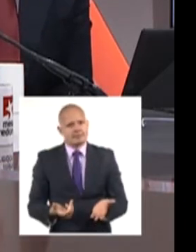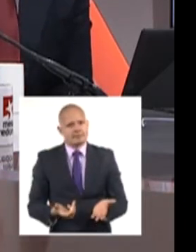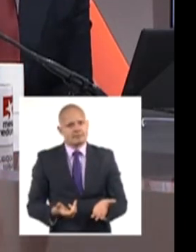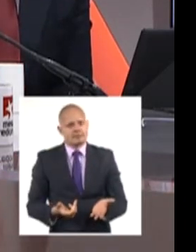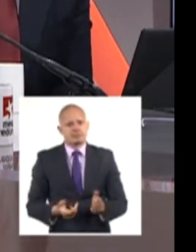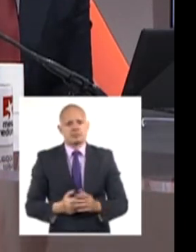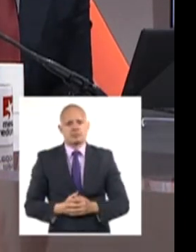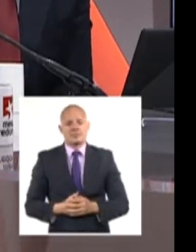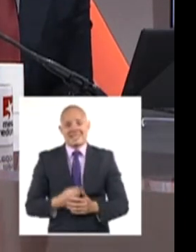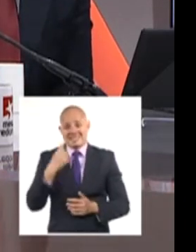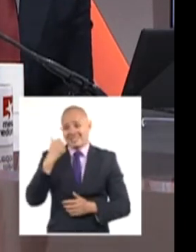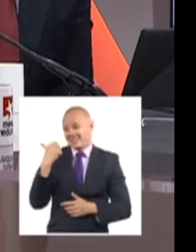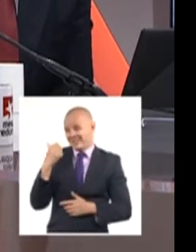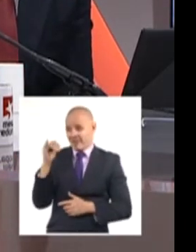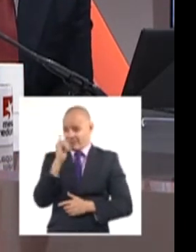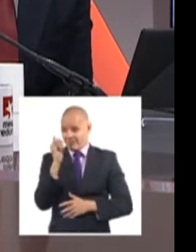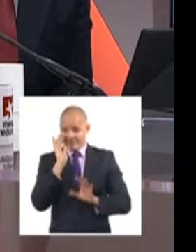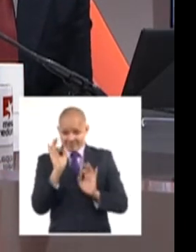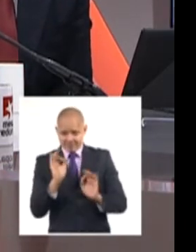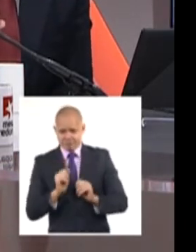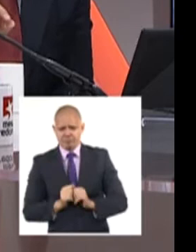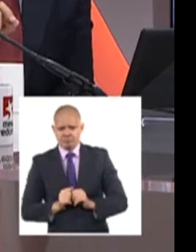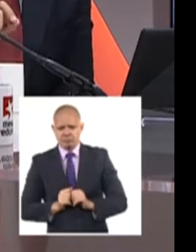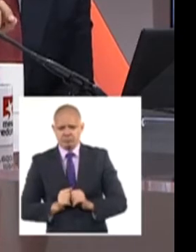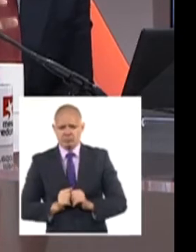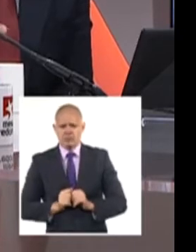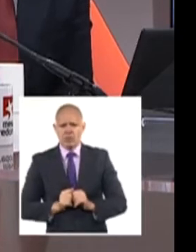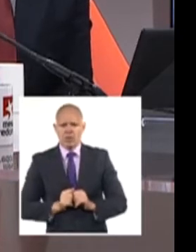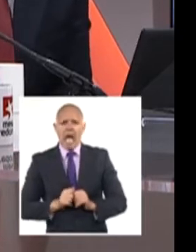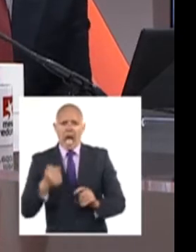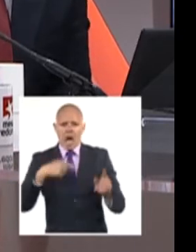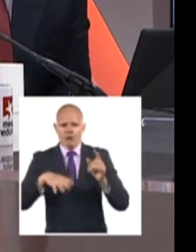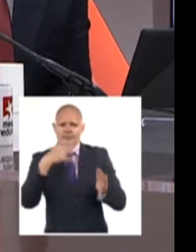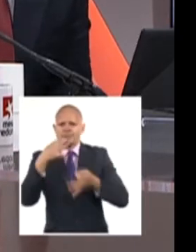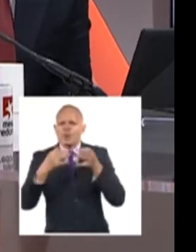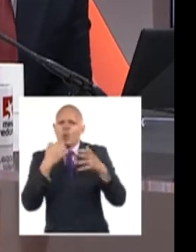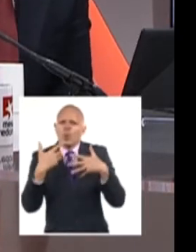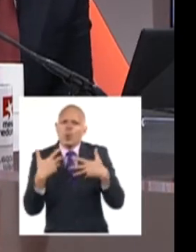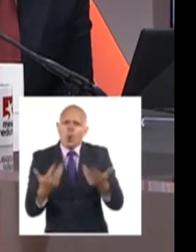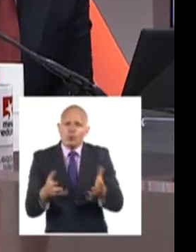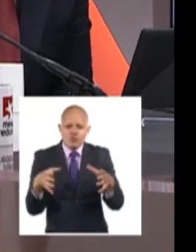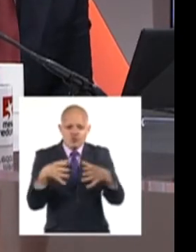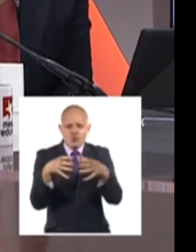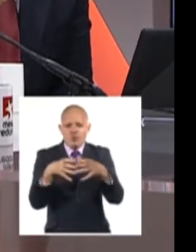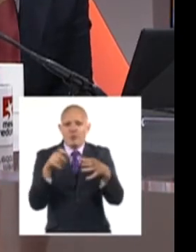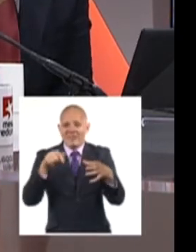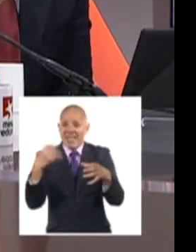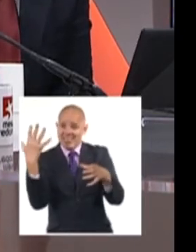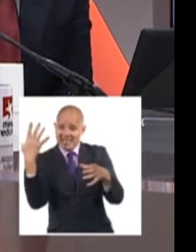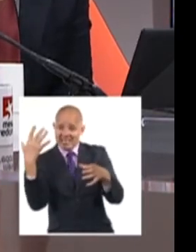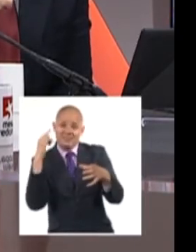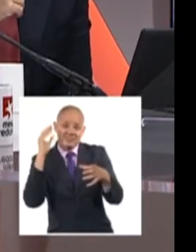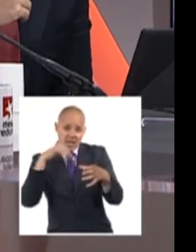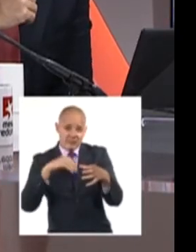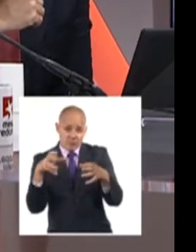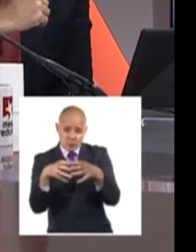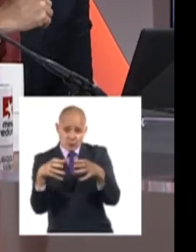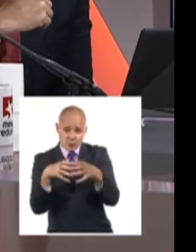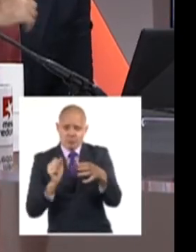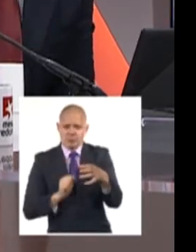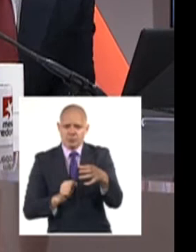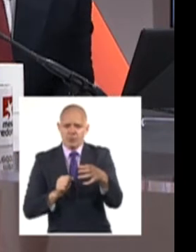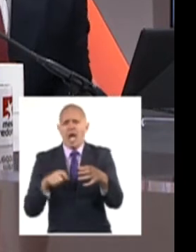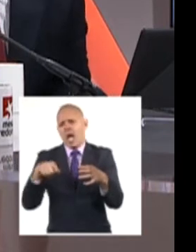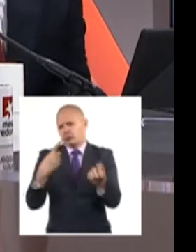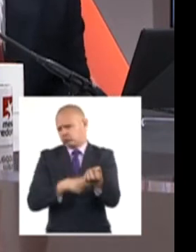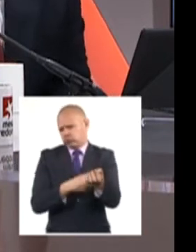marina con la derecha tradicional que ha sido como la gran perdedora muchos han hablado de por ejemplo el